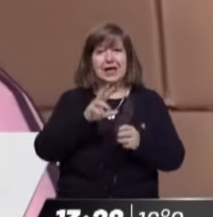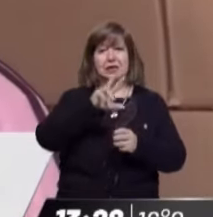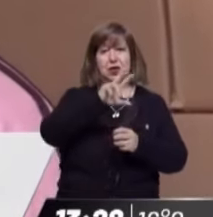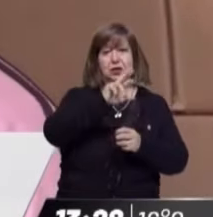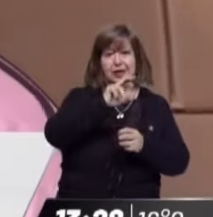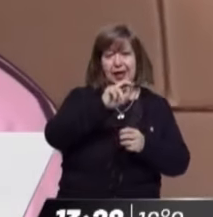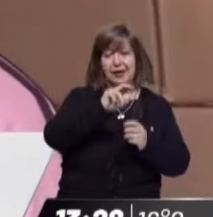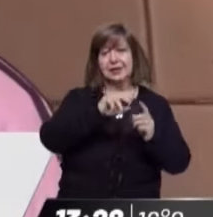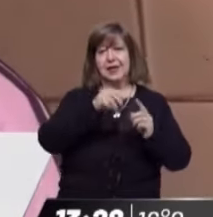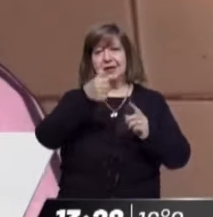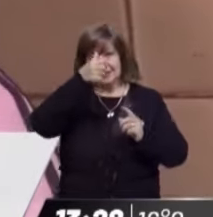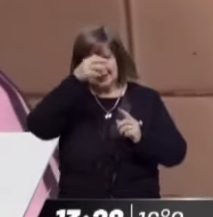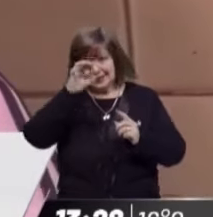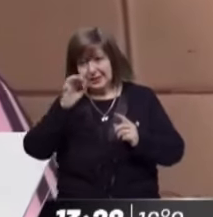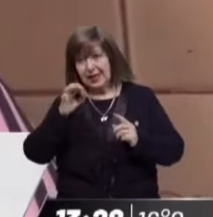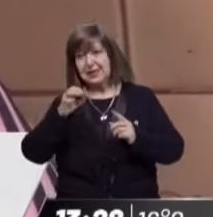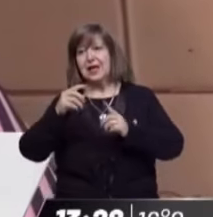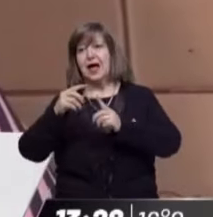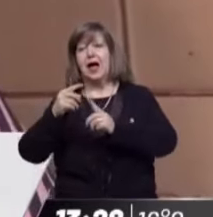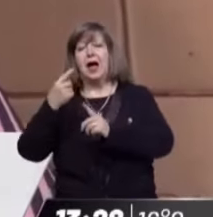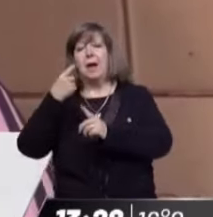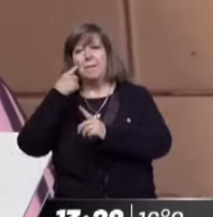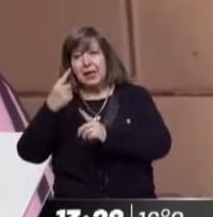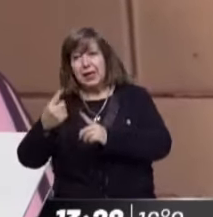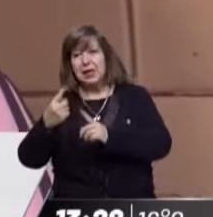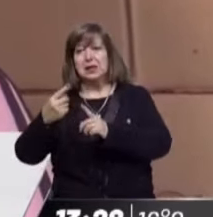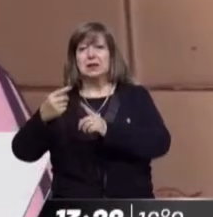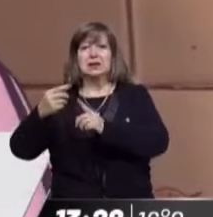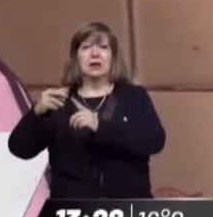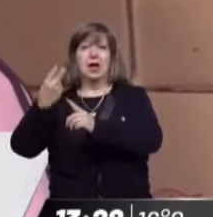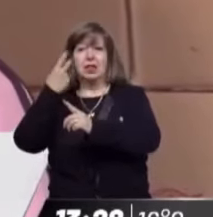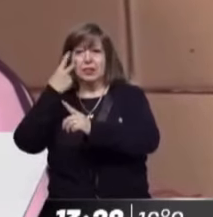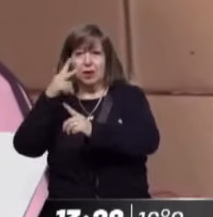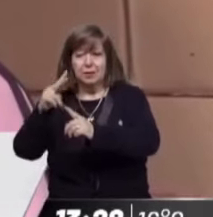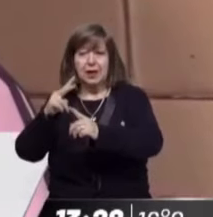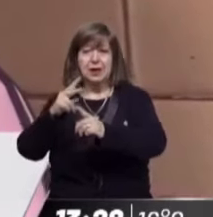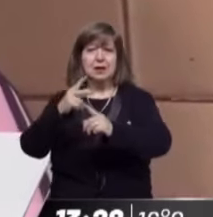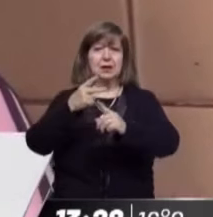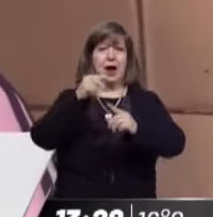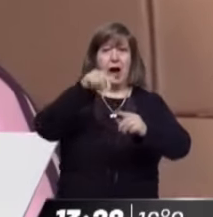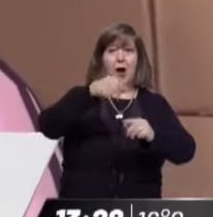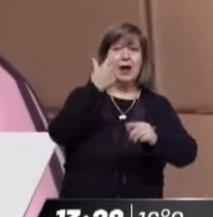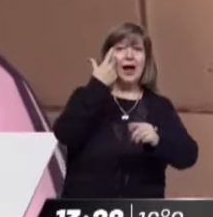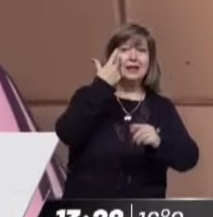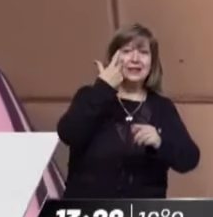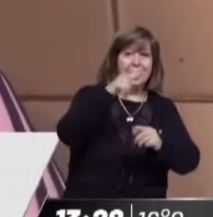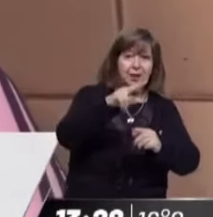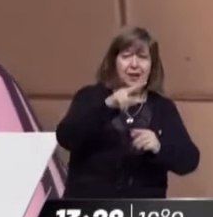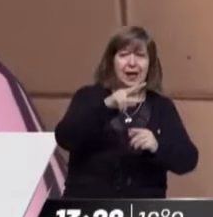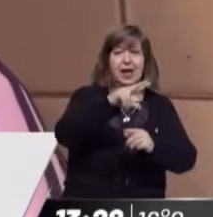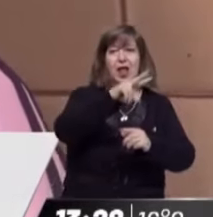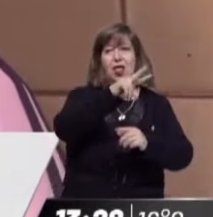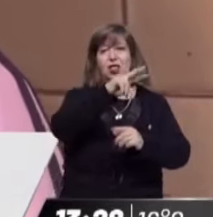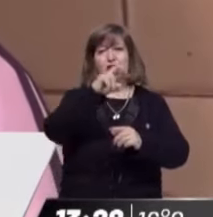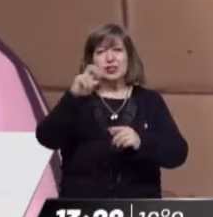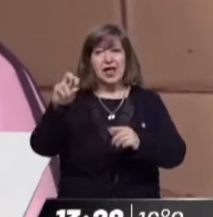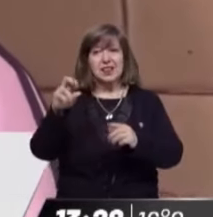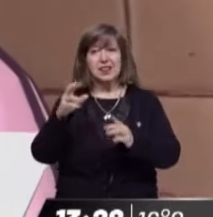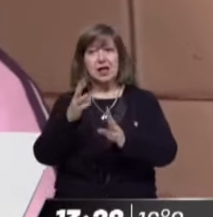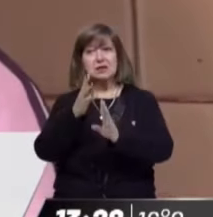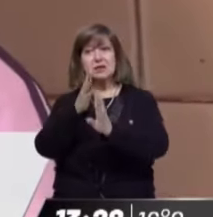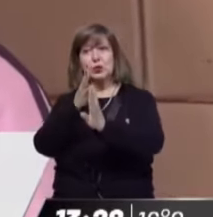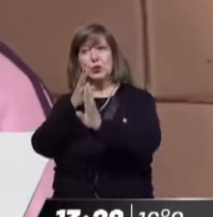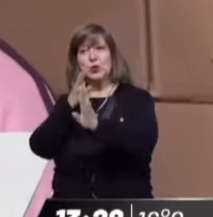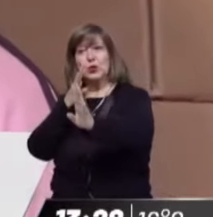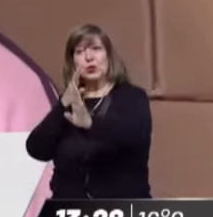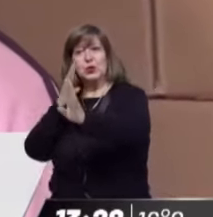600 de 600 a 1000 de 1000 a 2000 y hoy tener 3200 personas la verdad es una barbaridad es